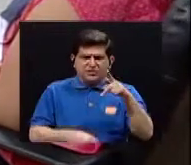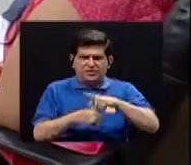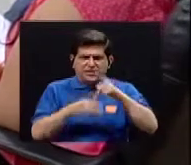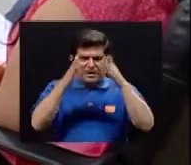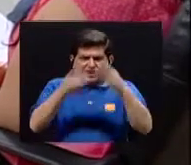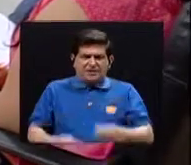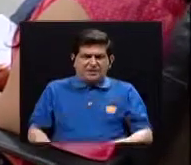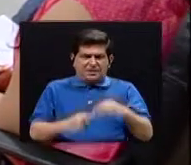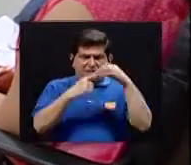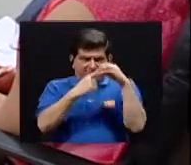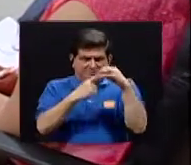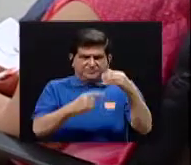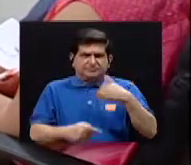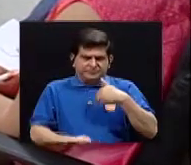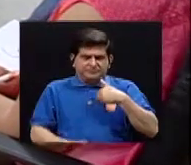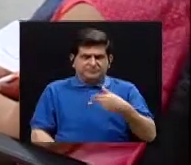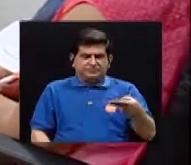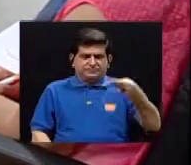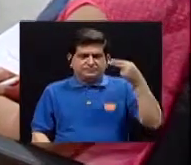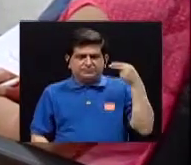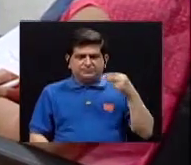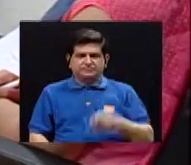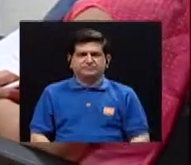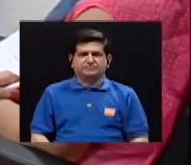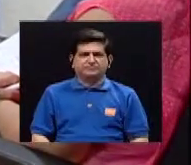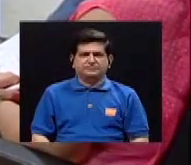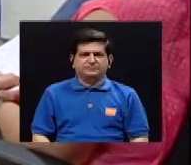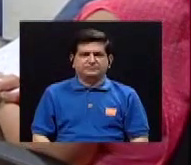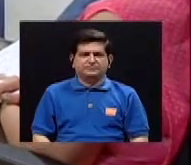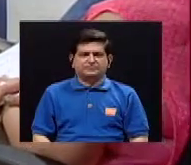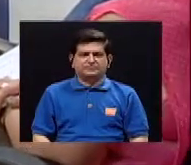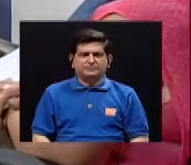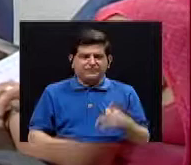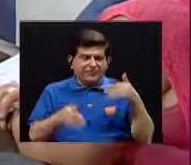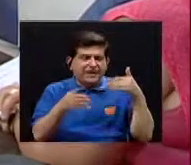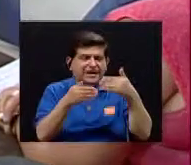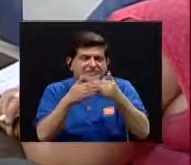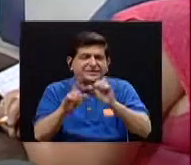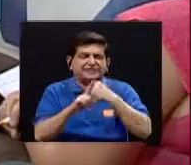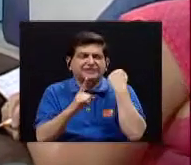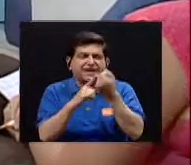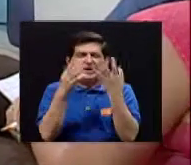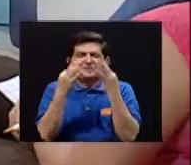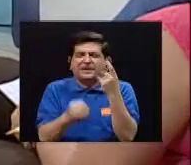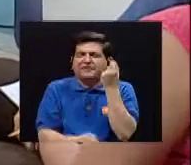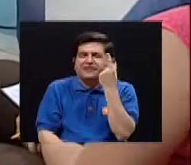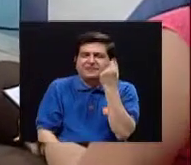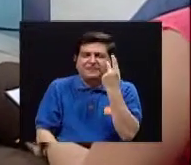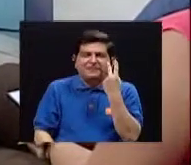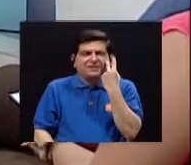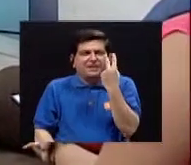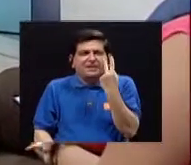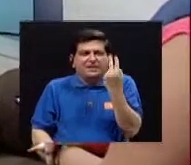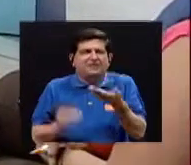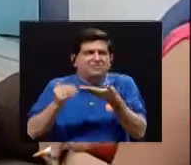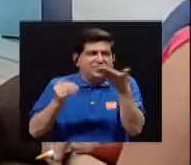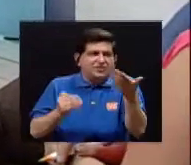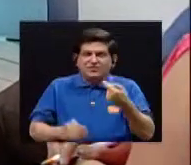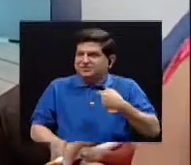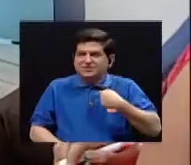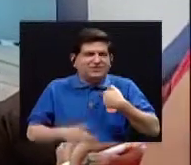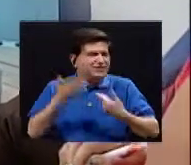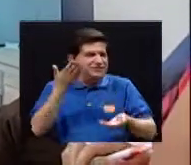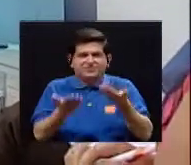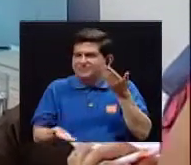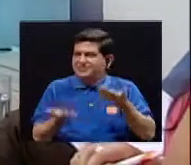los actores principales del verdad de la historia entonces acercarme a ellos y tratar de comprender y ver